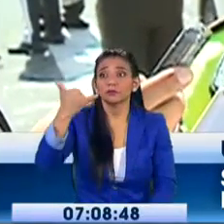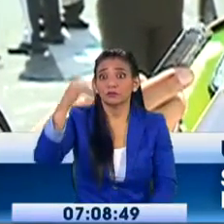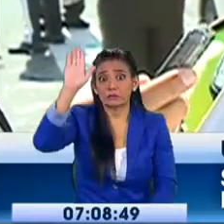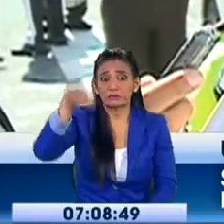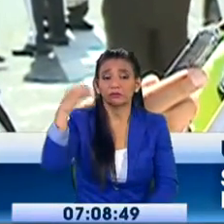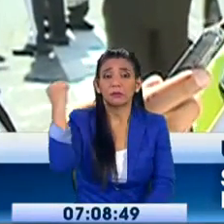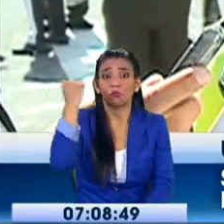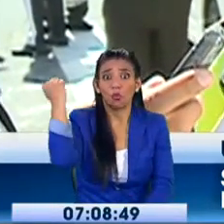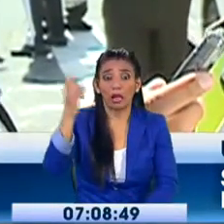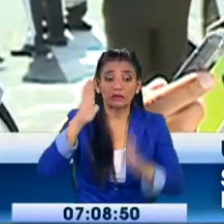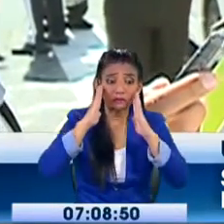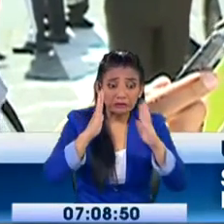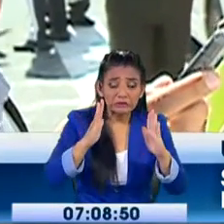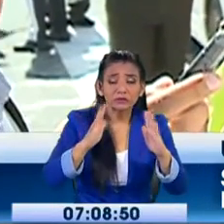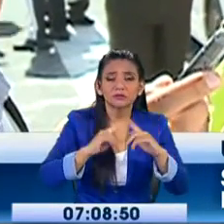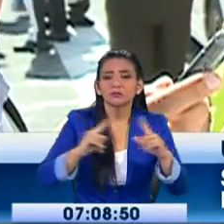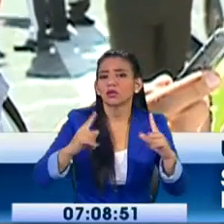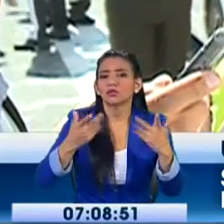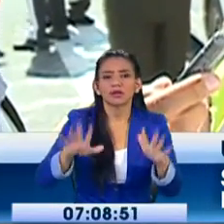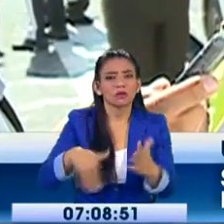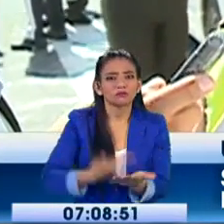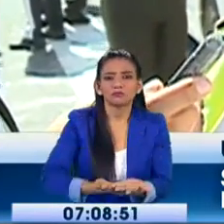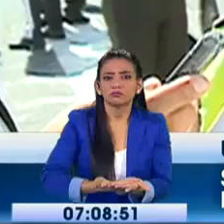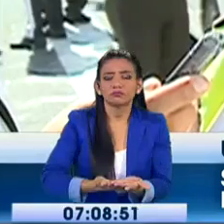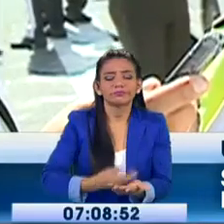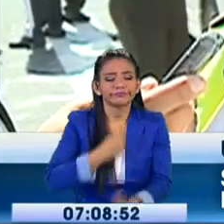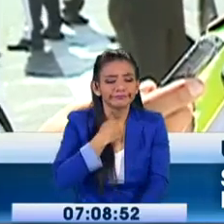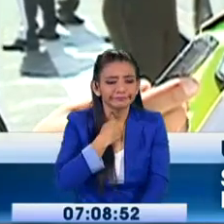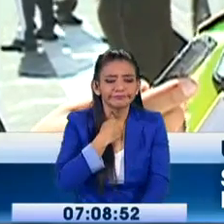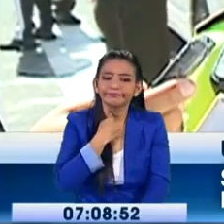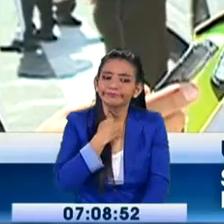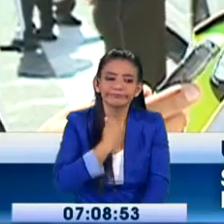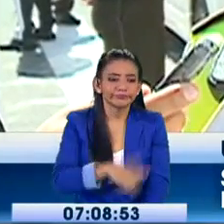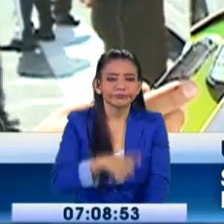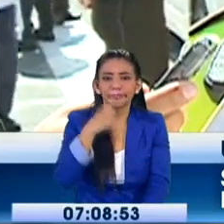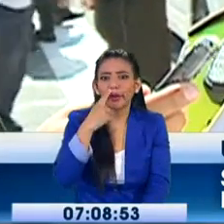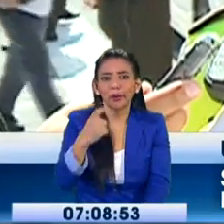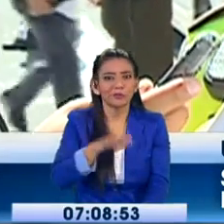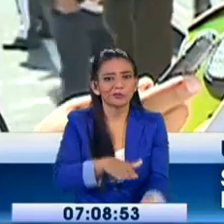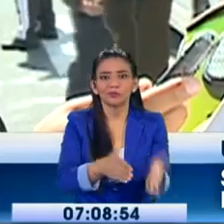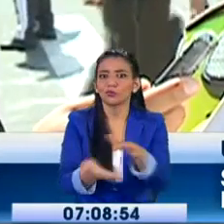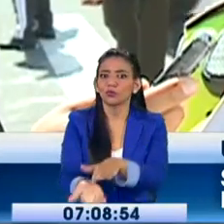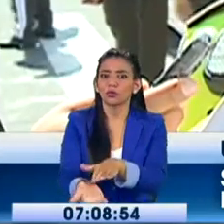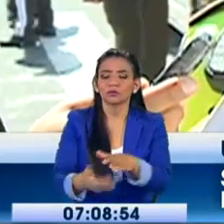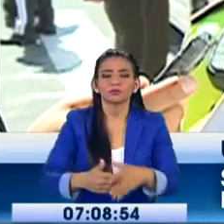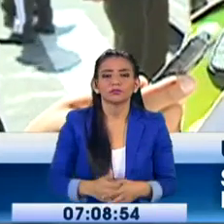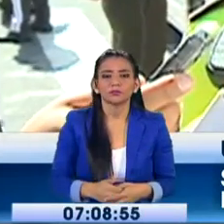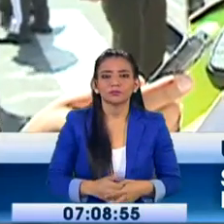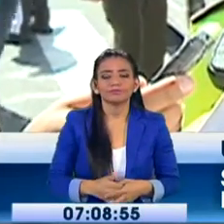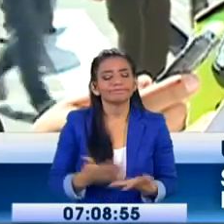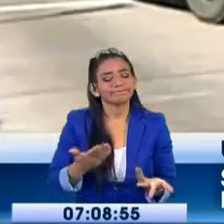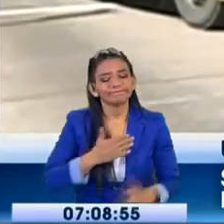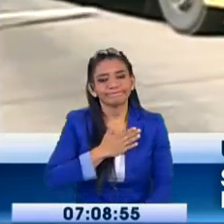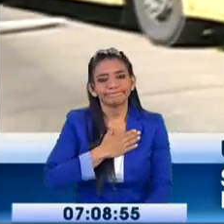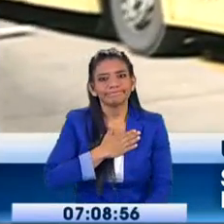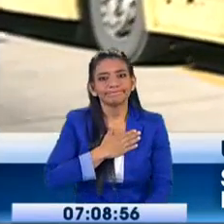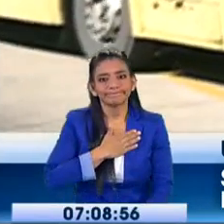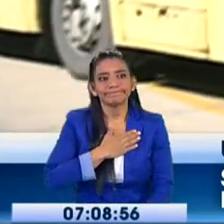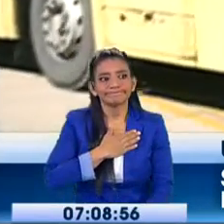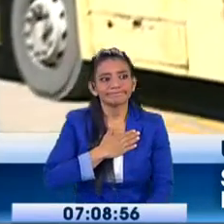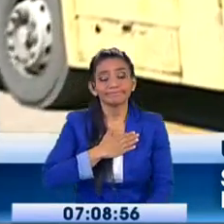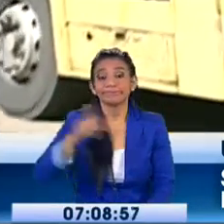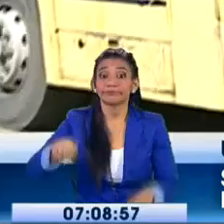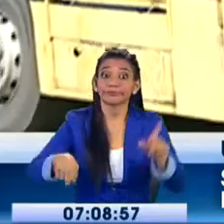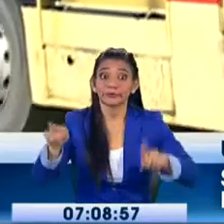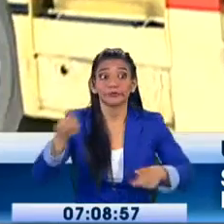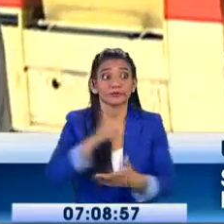los primeros auxilios. Al lugar llegó la ambulancia y ya pudo constatar que el señor ya no se encontraba ya con signos vitales, lamentablemente. Según testigos,